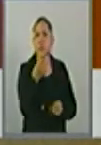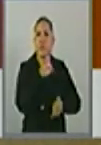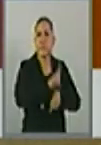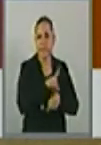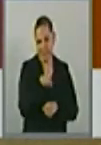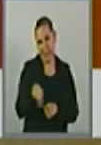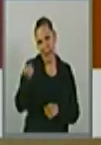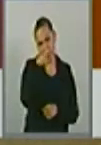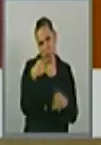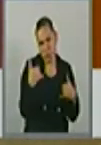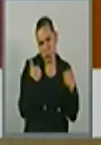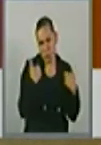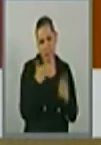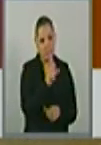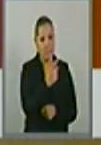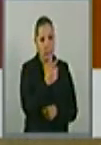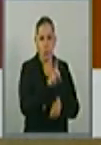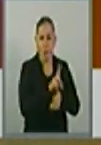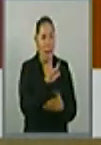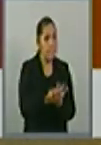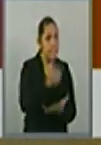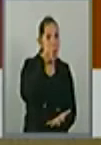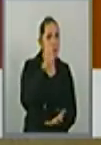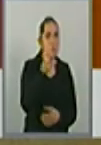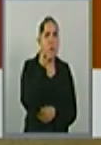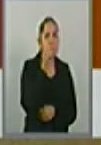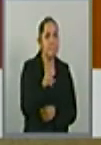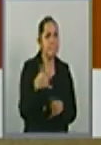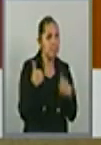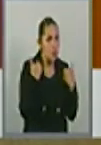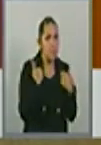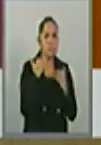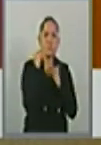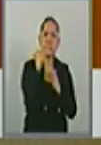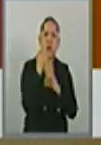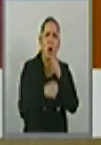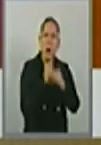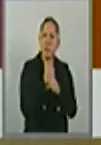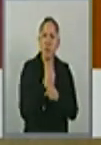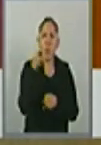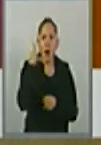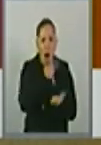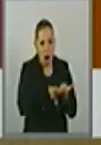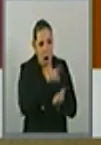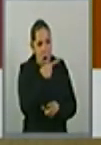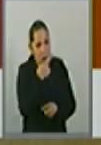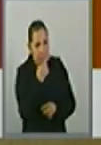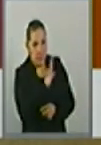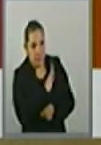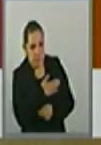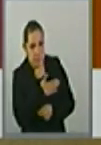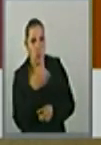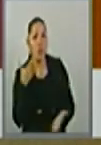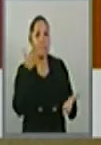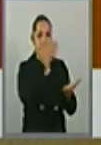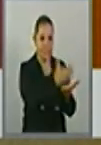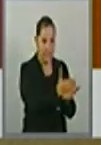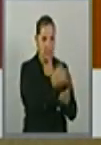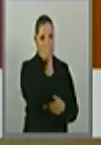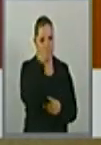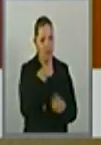jóvenes no hay límites de edad y viajan a todos los destinos de interés turístico de la región el idioma español